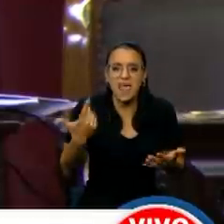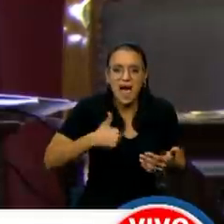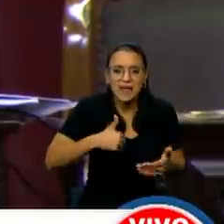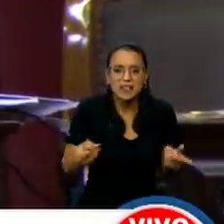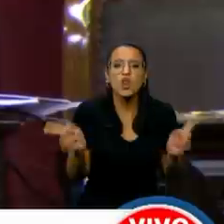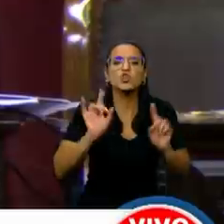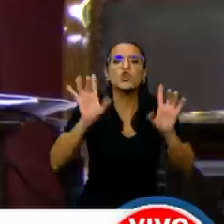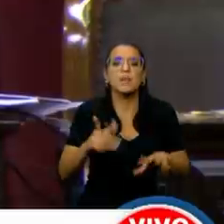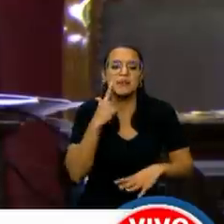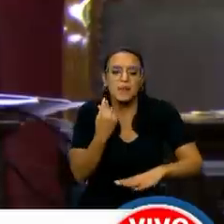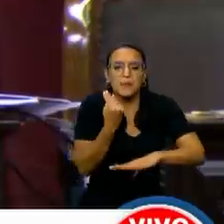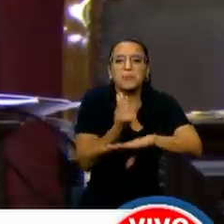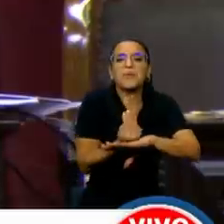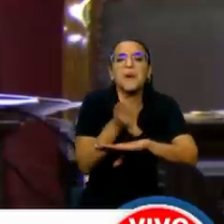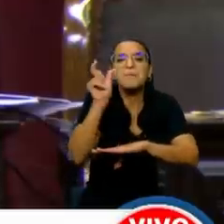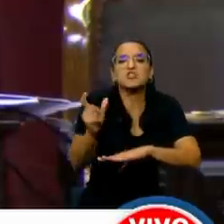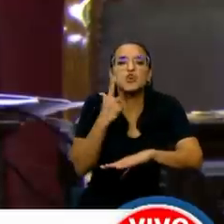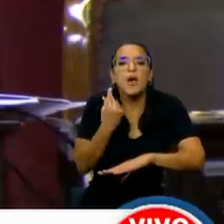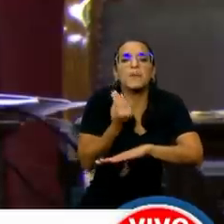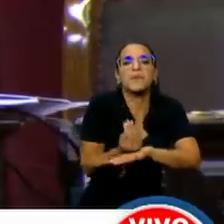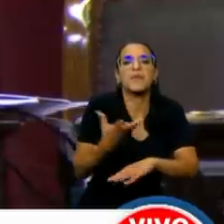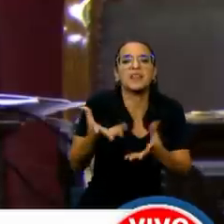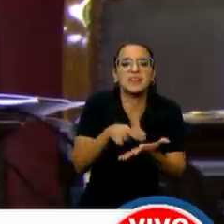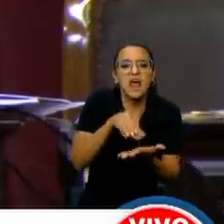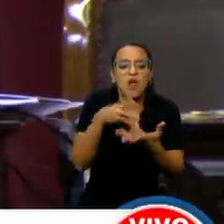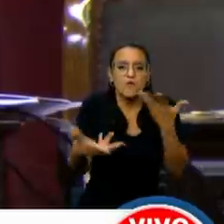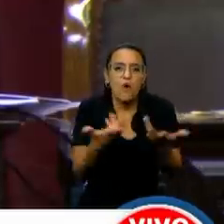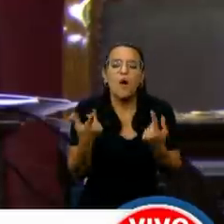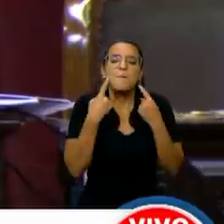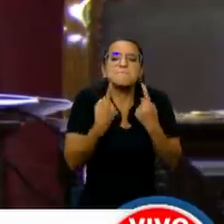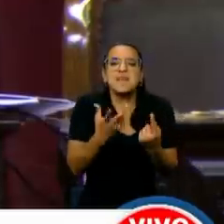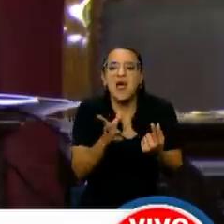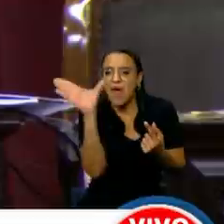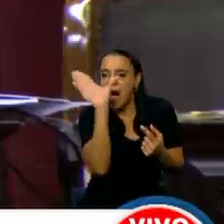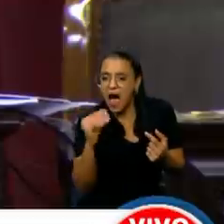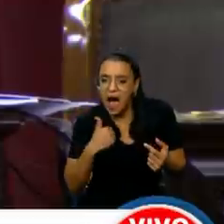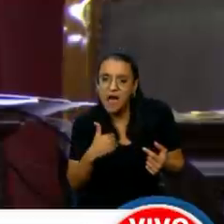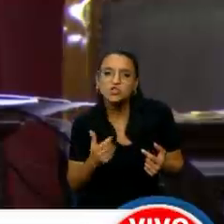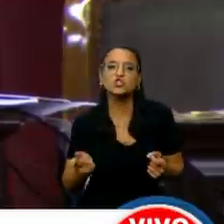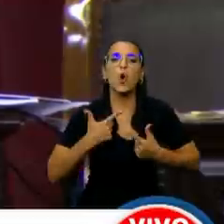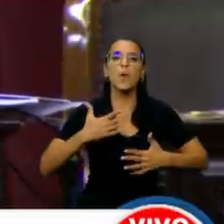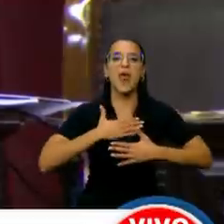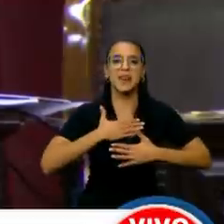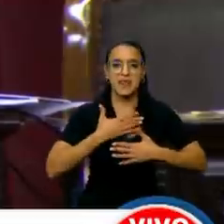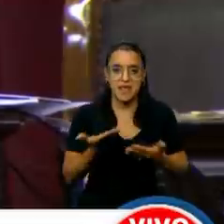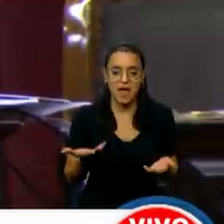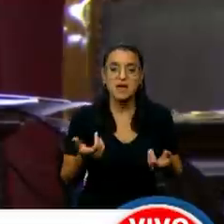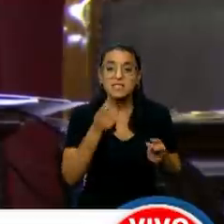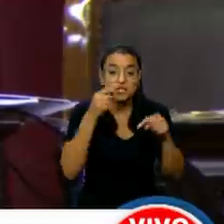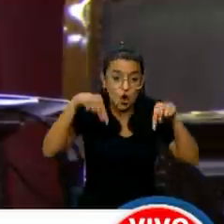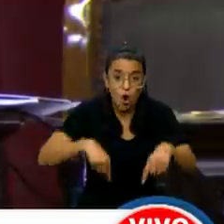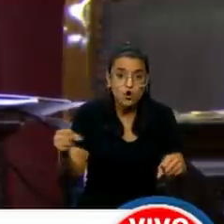la mirada de quienes vivimos en tierra del fuego al fuego desde la mirada de soberanía nacional están planteados y si hoy no se